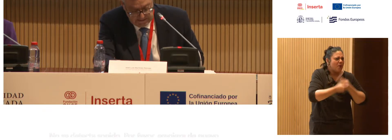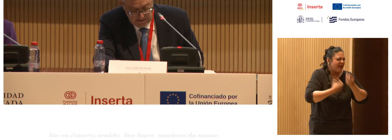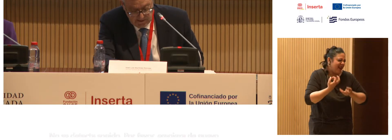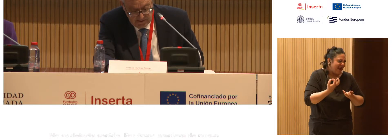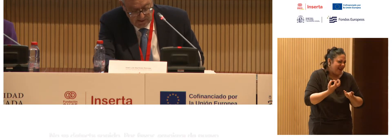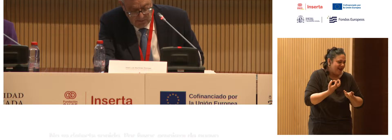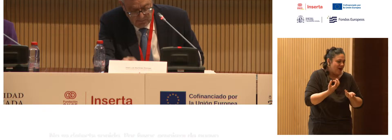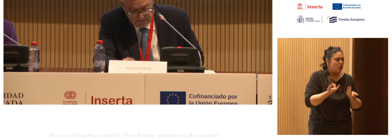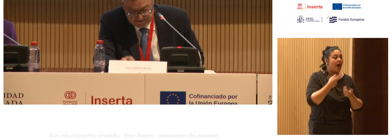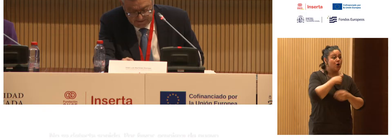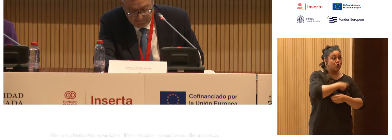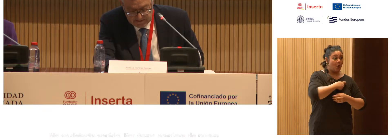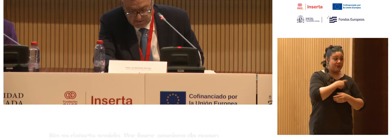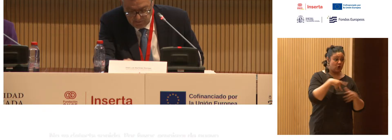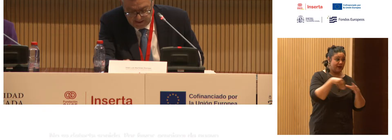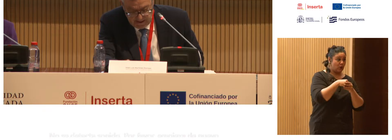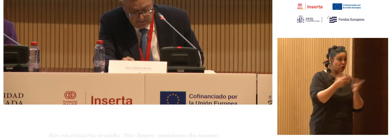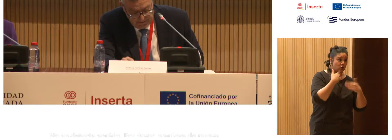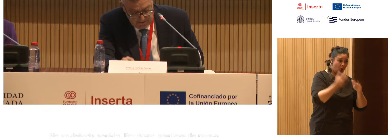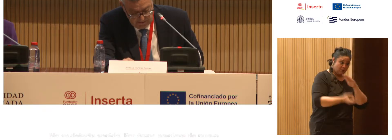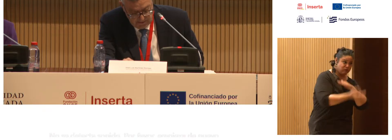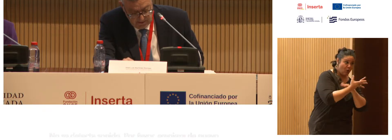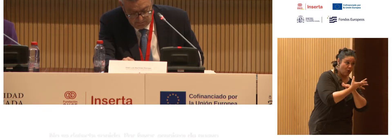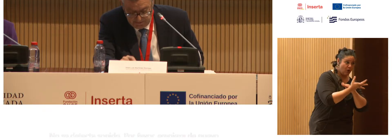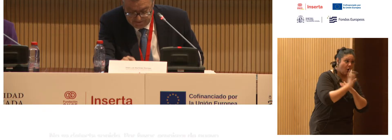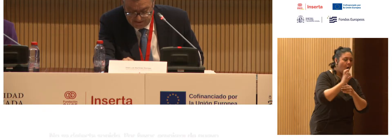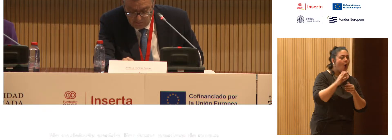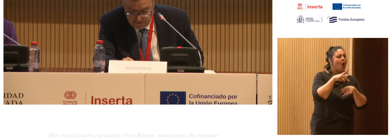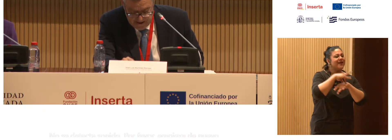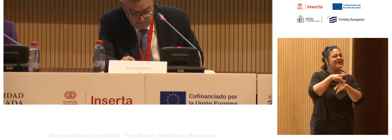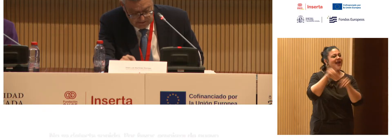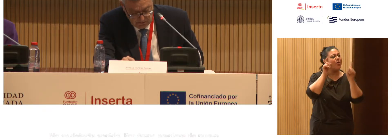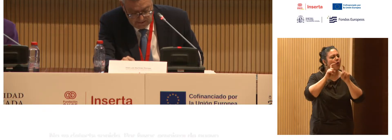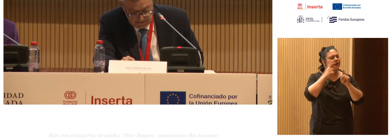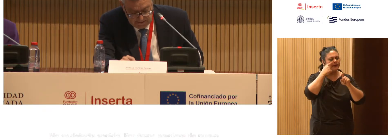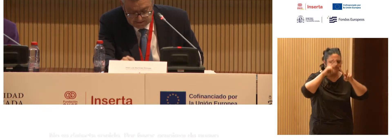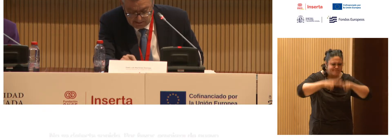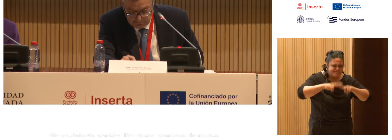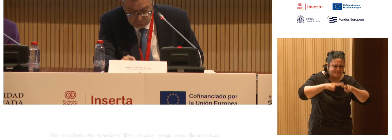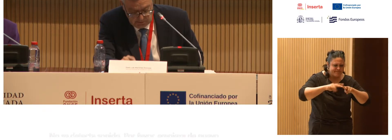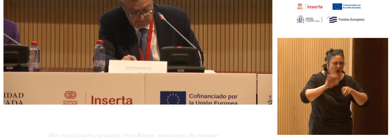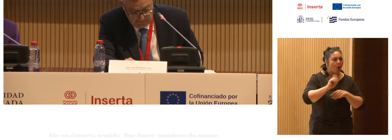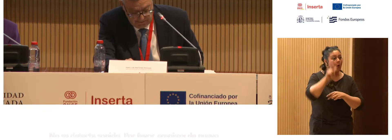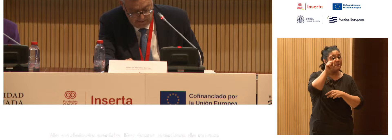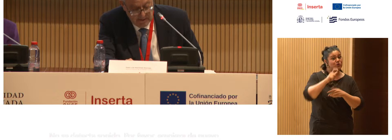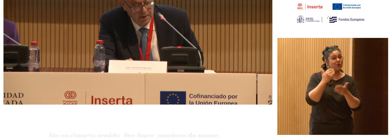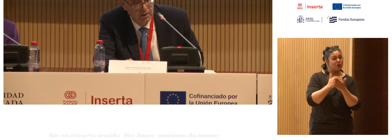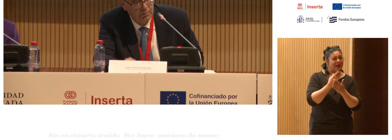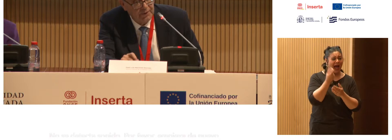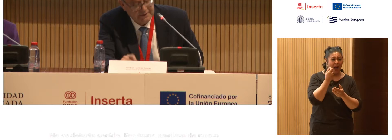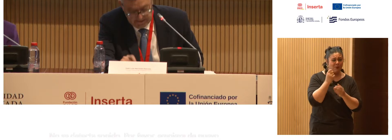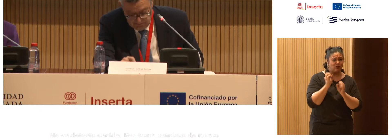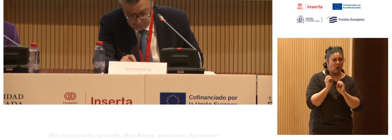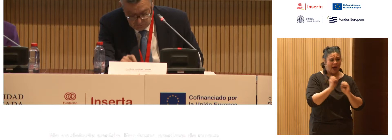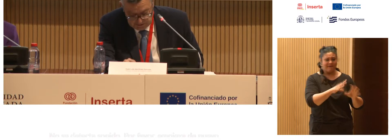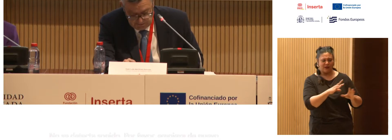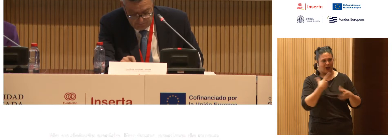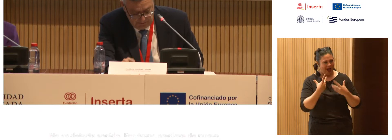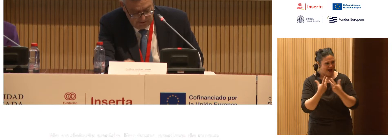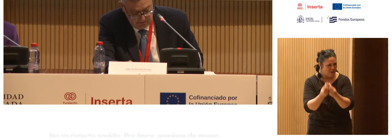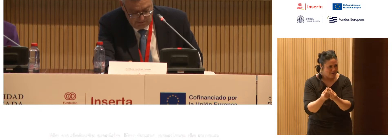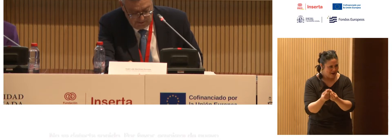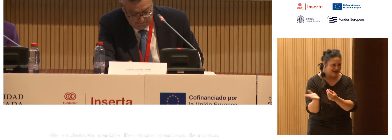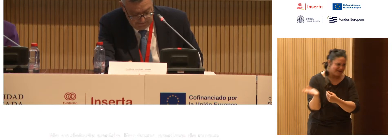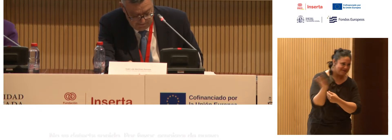no existía, puede ser revisar una guía docente, puede ser acompañar a un estudiante que está a punto de abandonar, puede ser impulsar